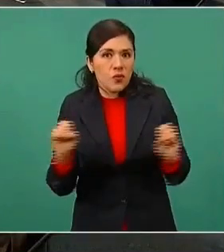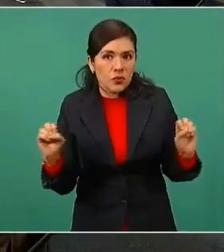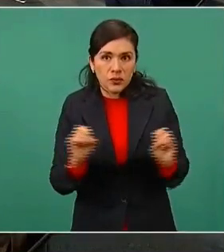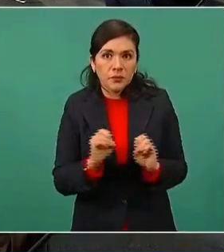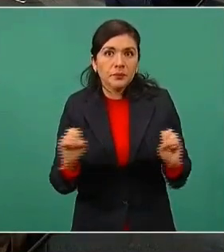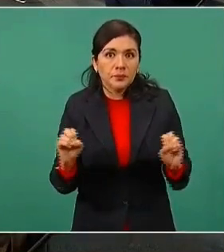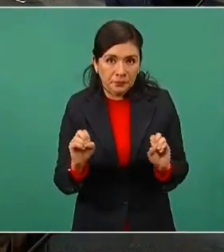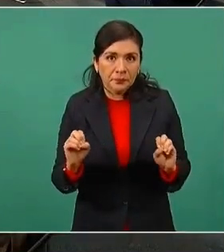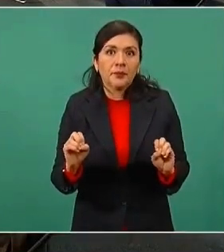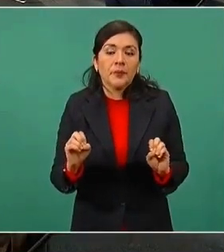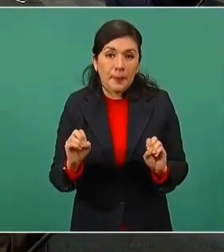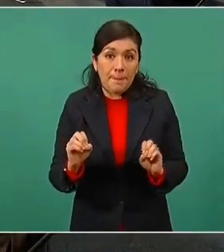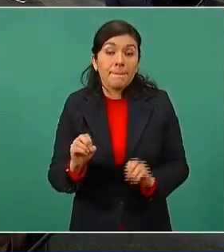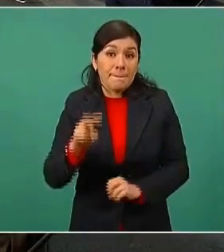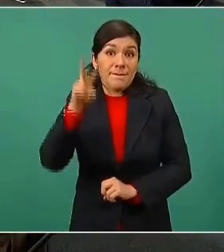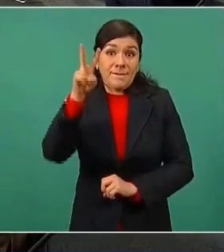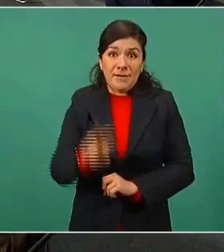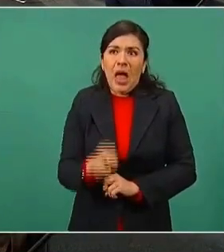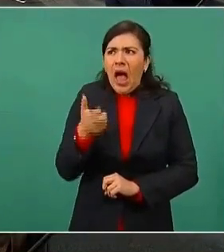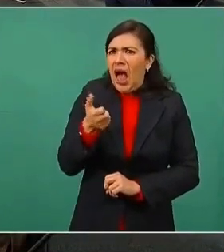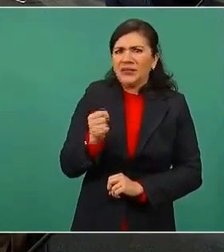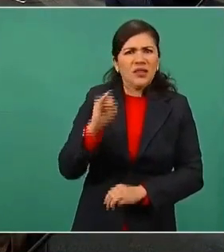Y la derecha en el mundo,